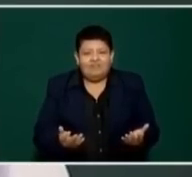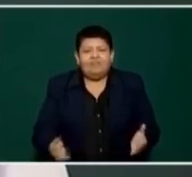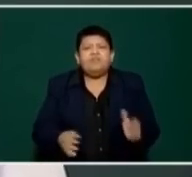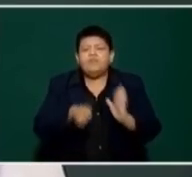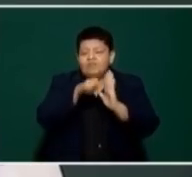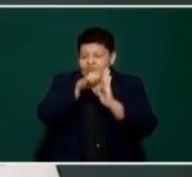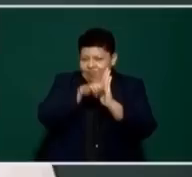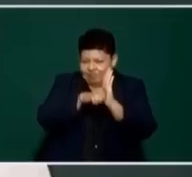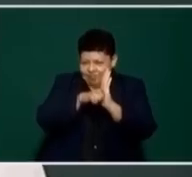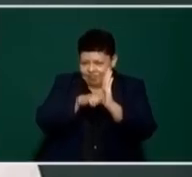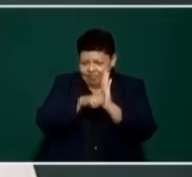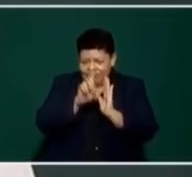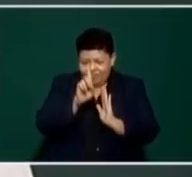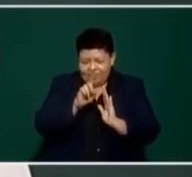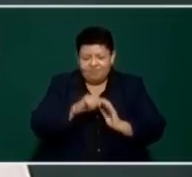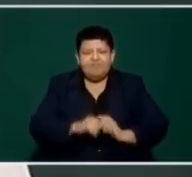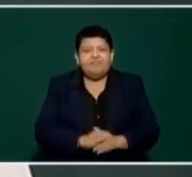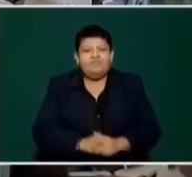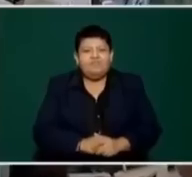ejemplificar.